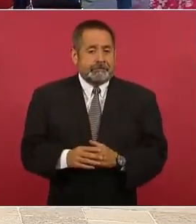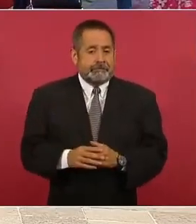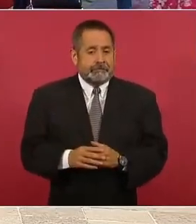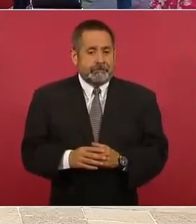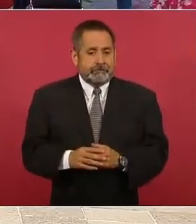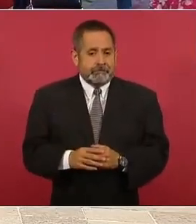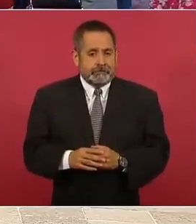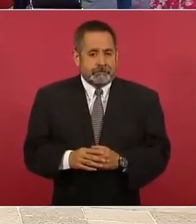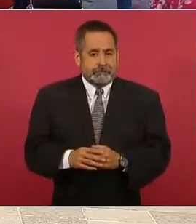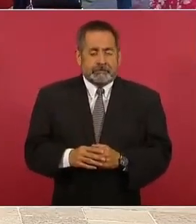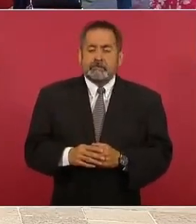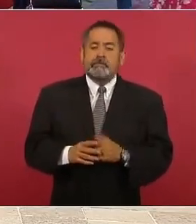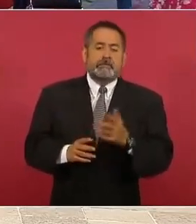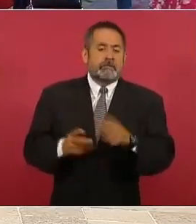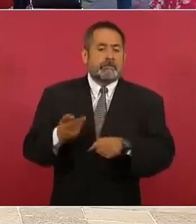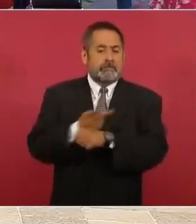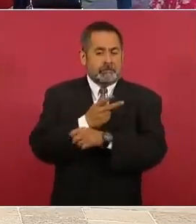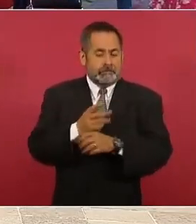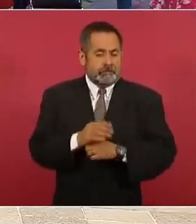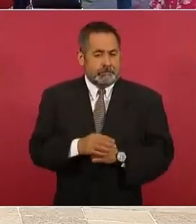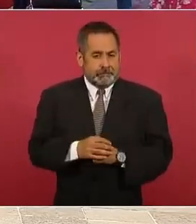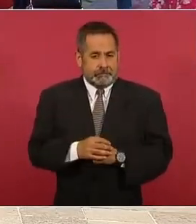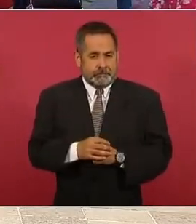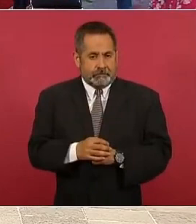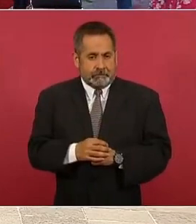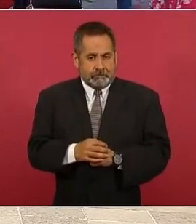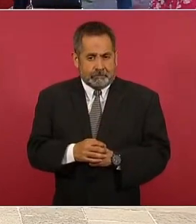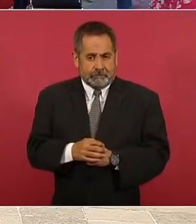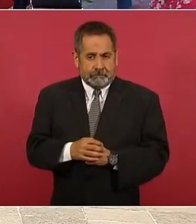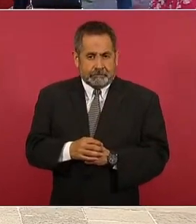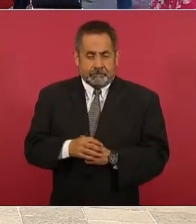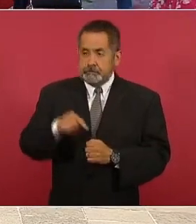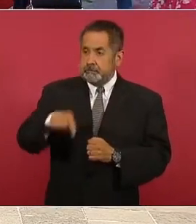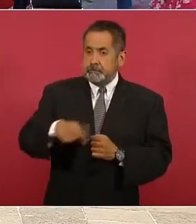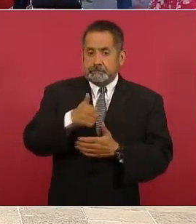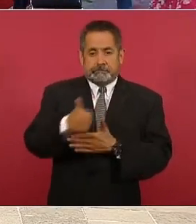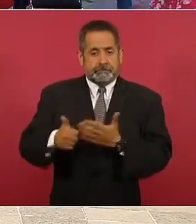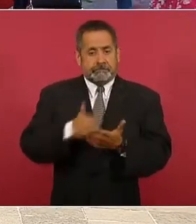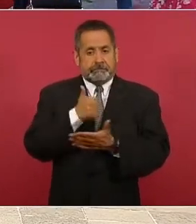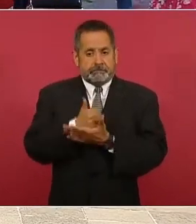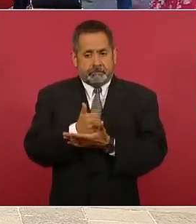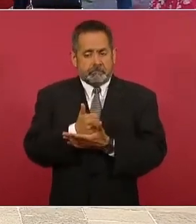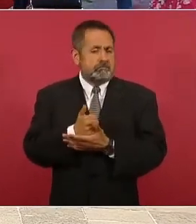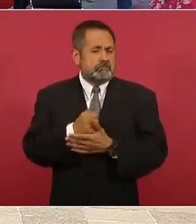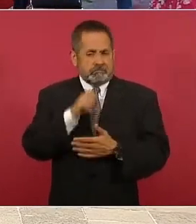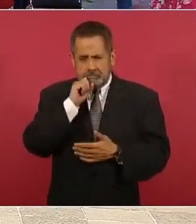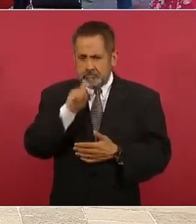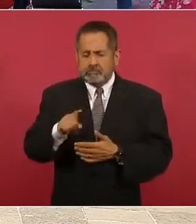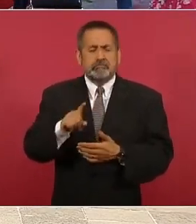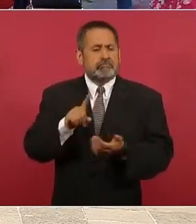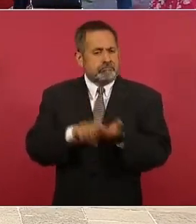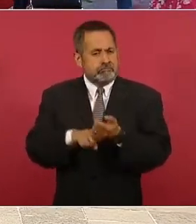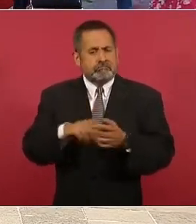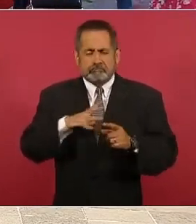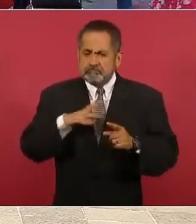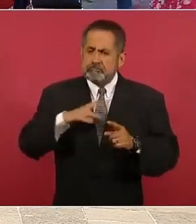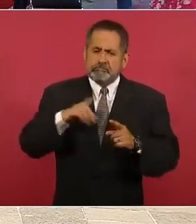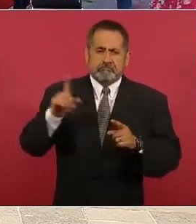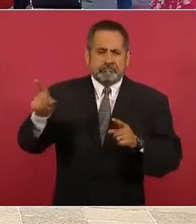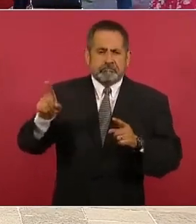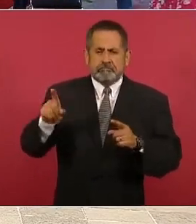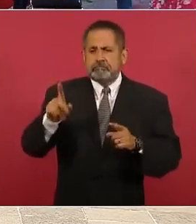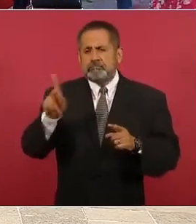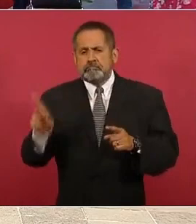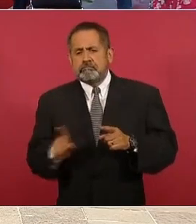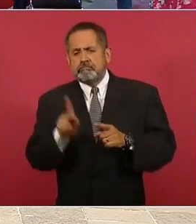¿Qué pasa aquí en la ciudad y también en el medio